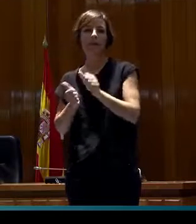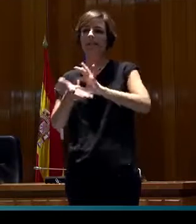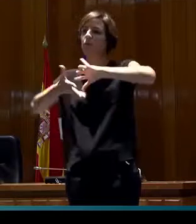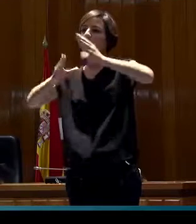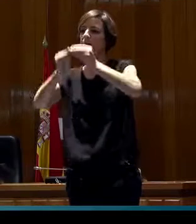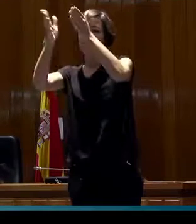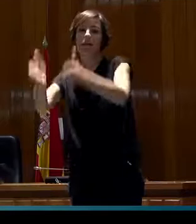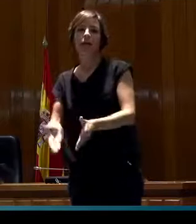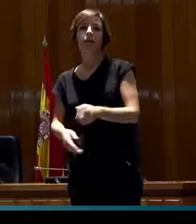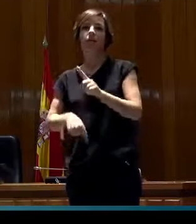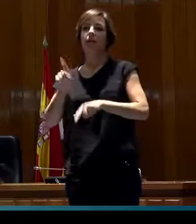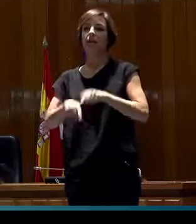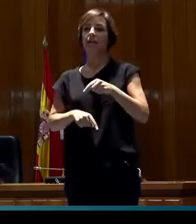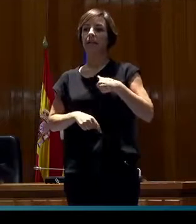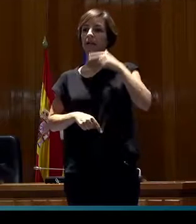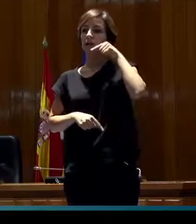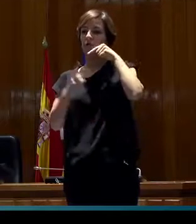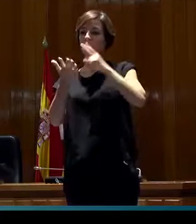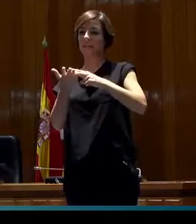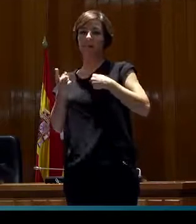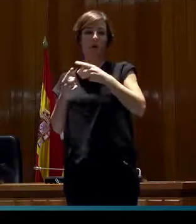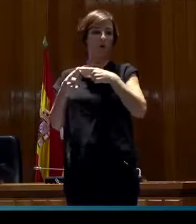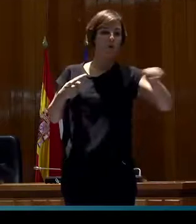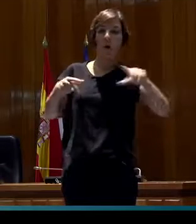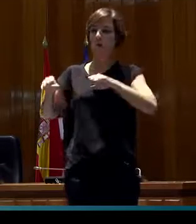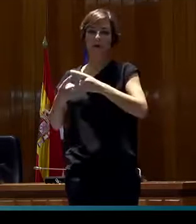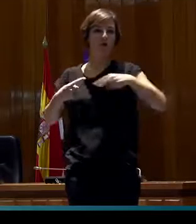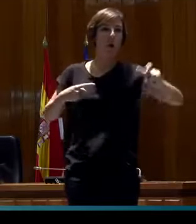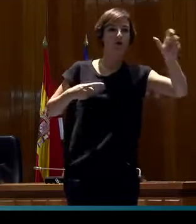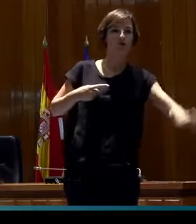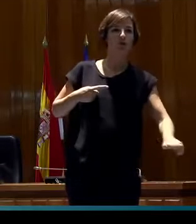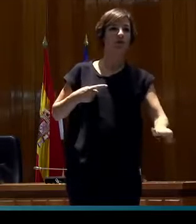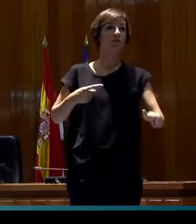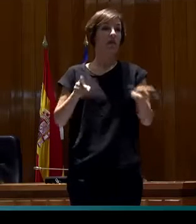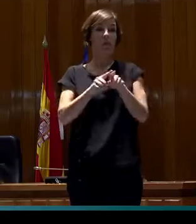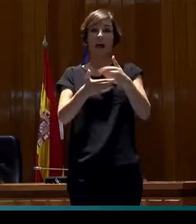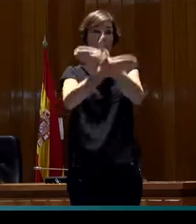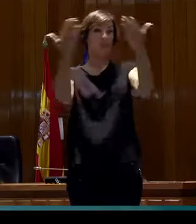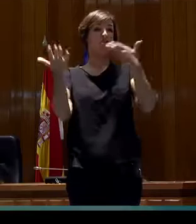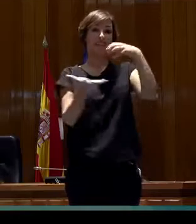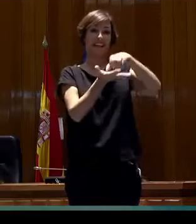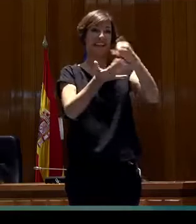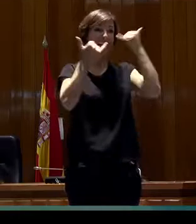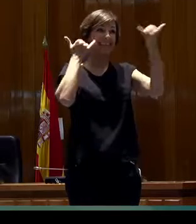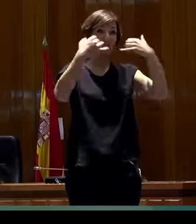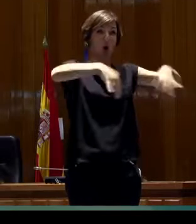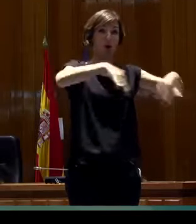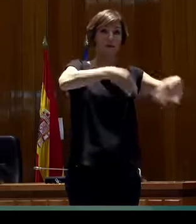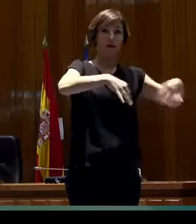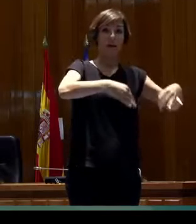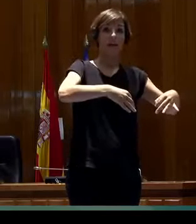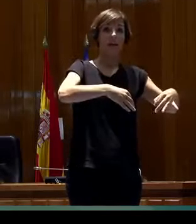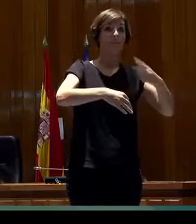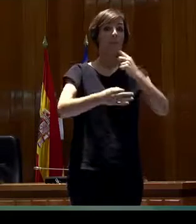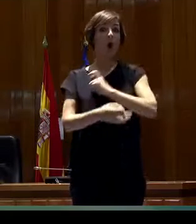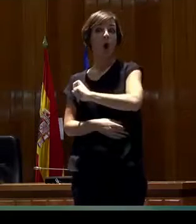la derivación entre agentes de llamadas, todo lo que un call center de audio convencional apoya y que otros sistemas de comunicación